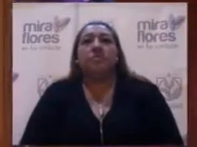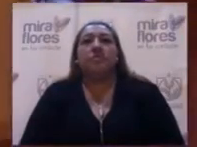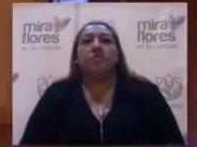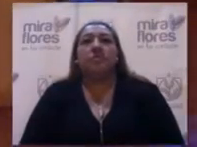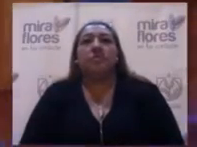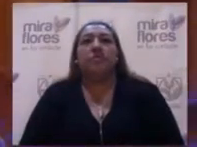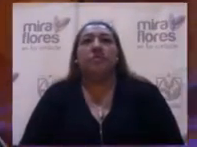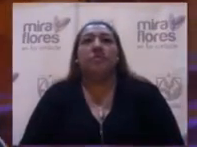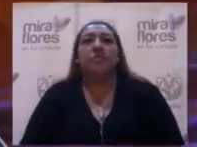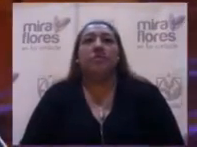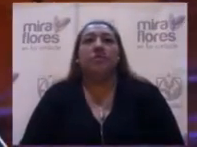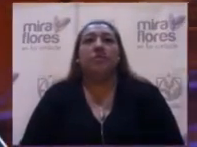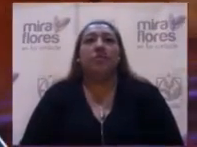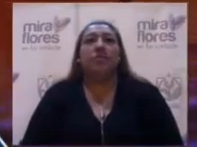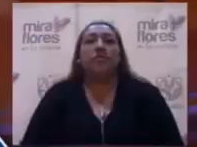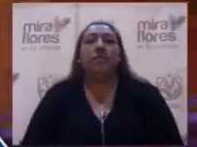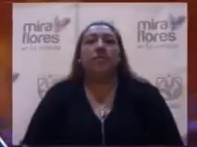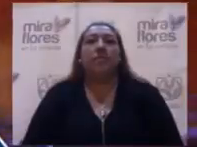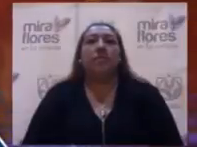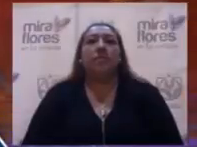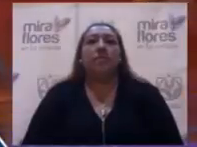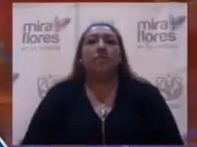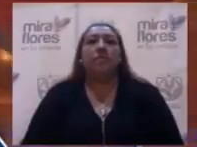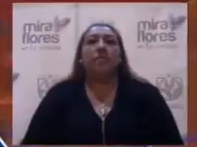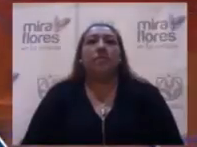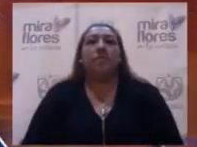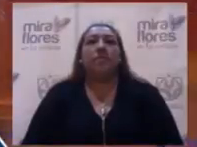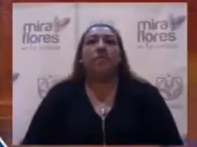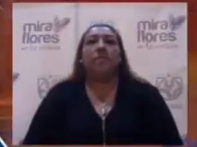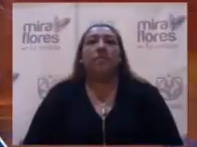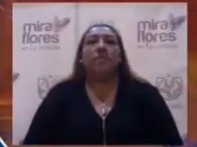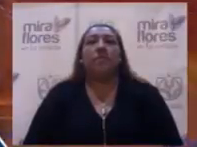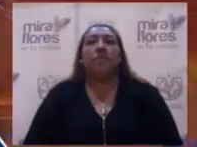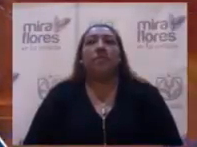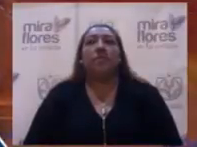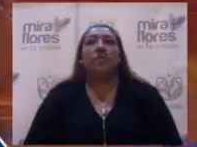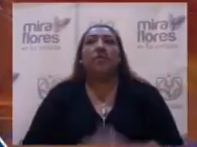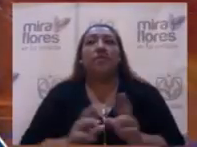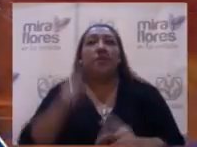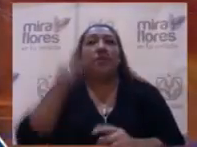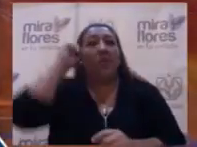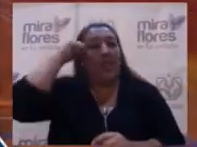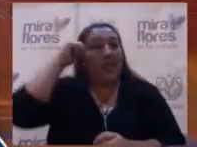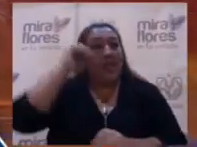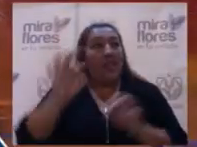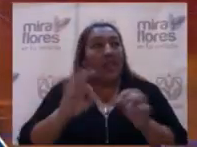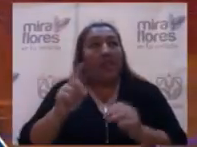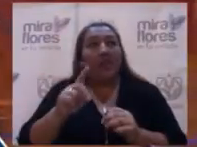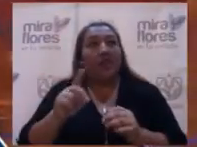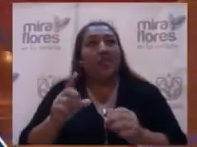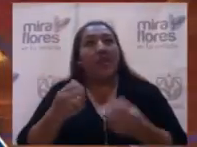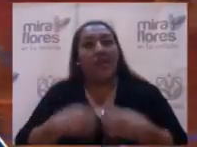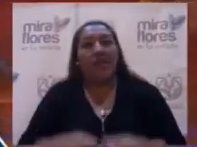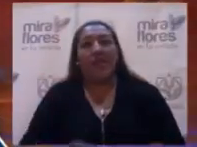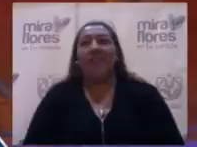Muy bien, ingeniero. Felizmente que usted es ingeniero y no es abogado. Le está cambiando la